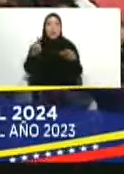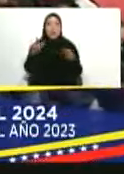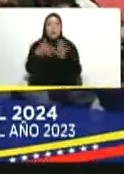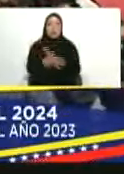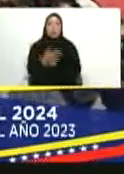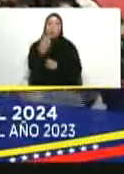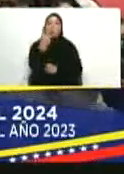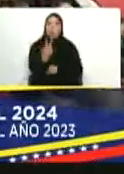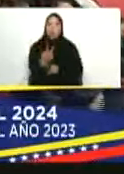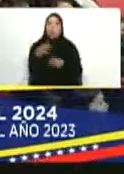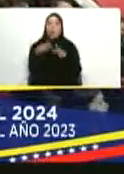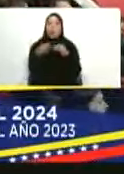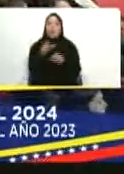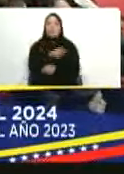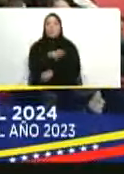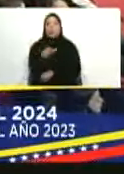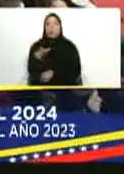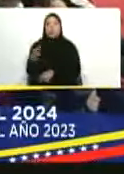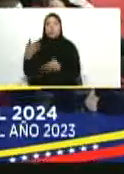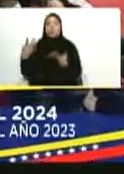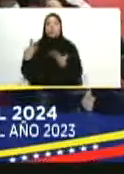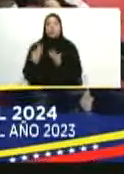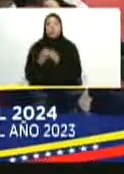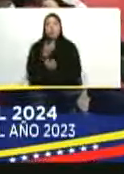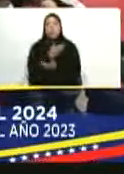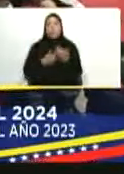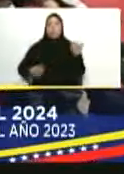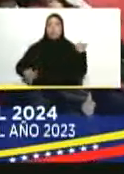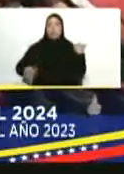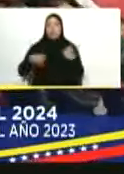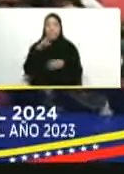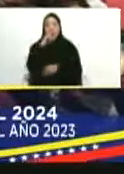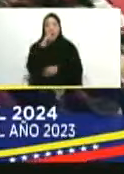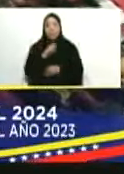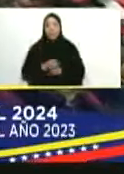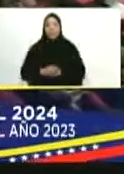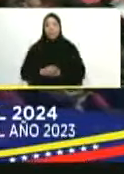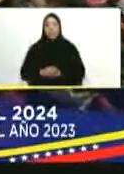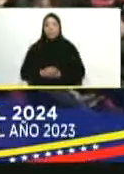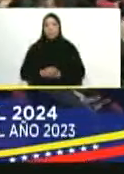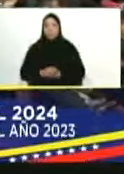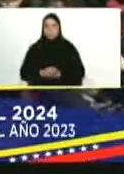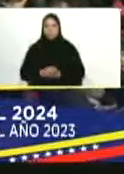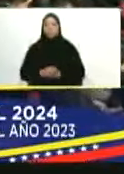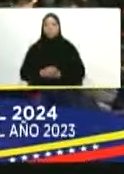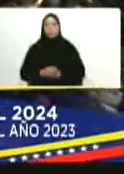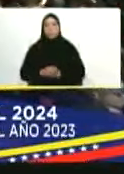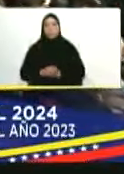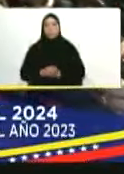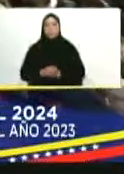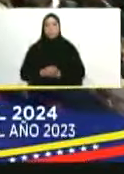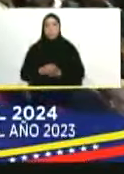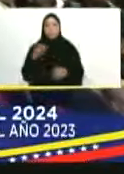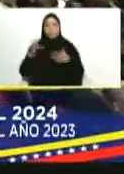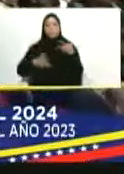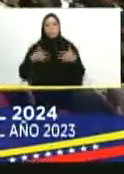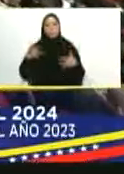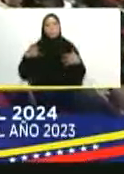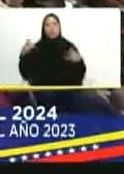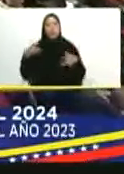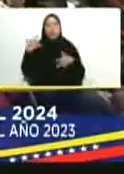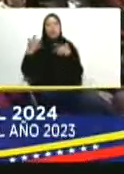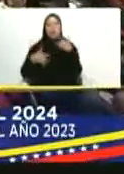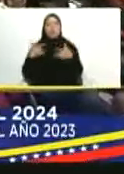sido designados entonces para dar el acompañamiento al presidente de la República, Nicolás Maduro Moros, en esta sesión solemne que en